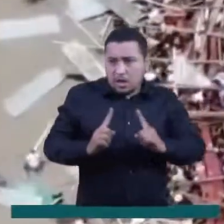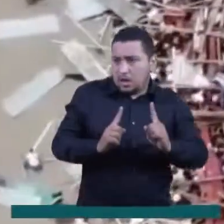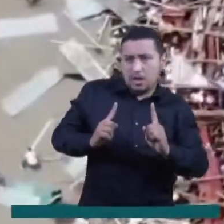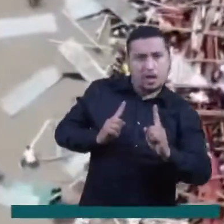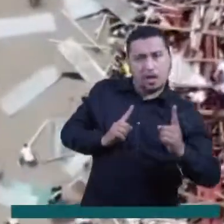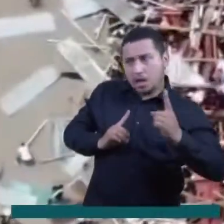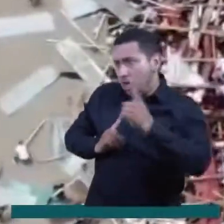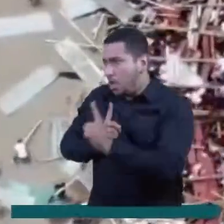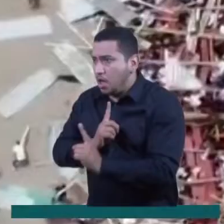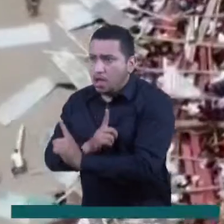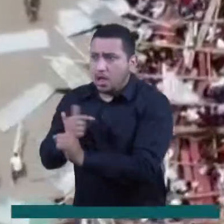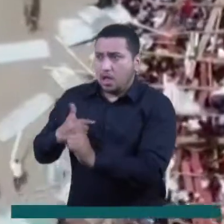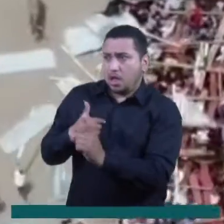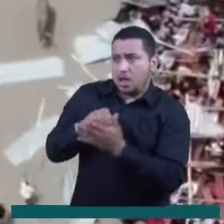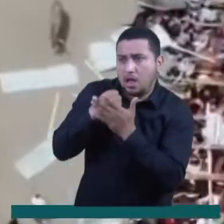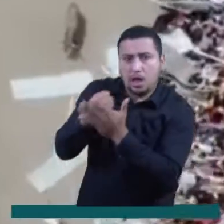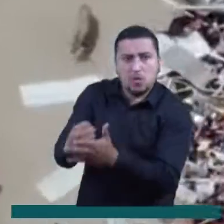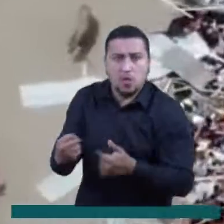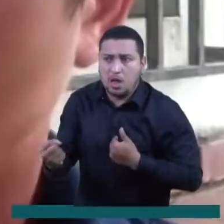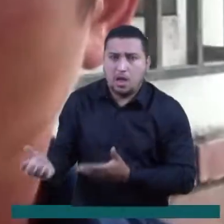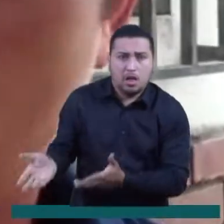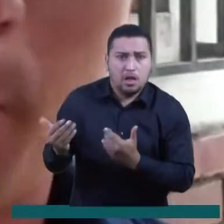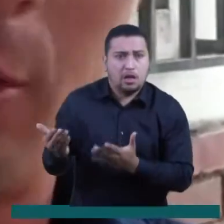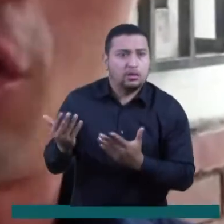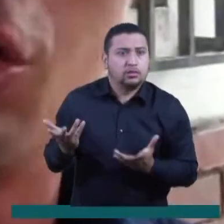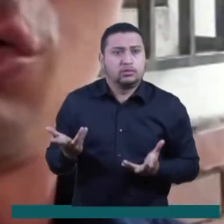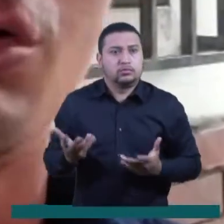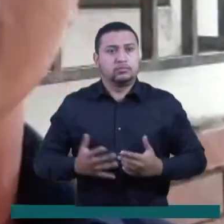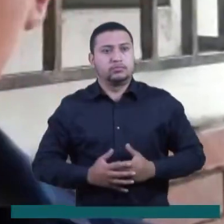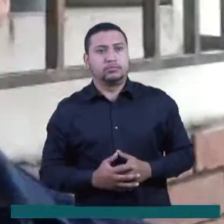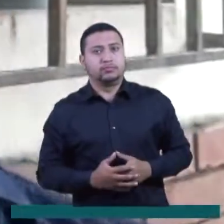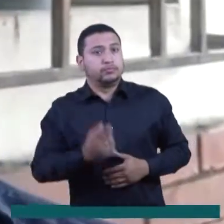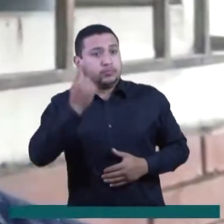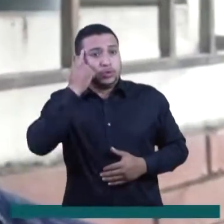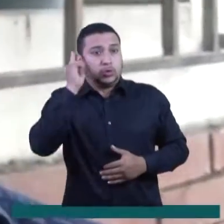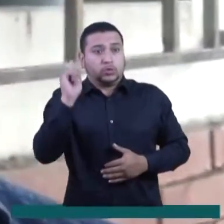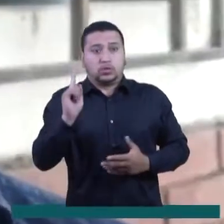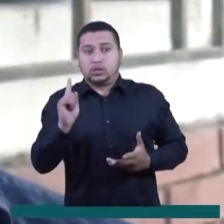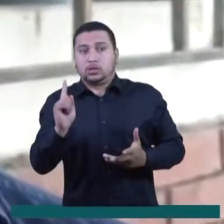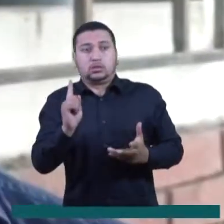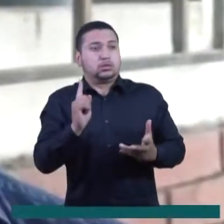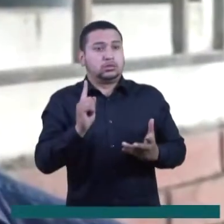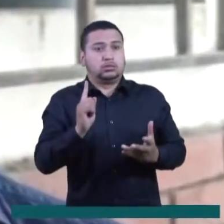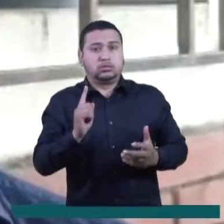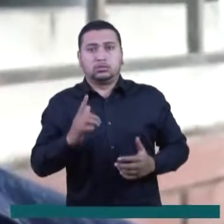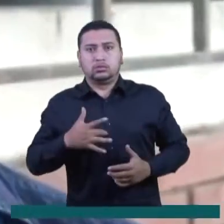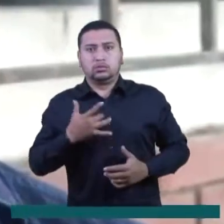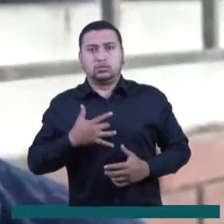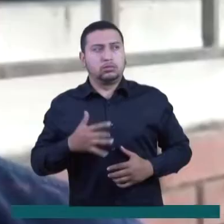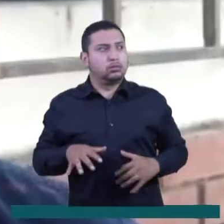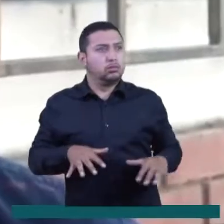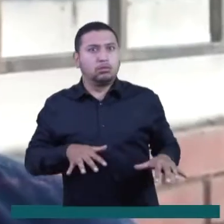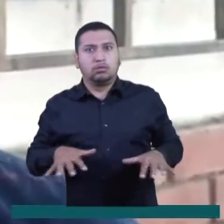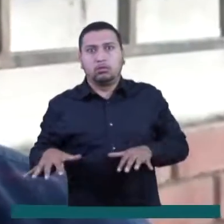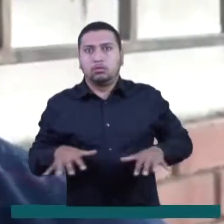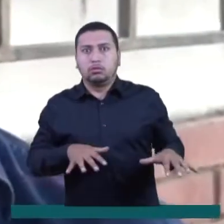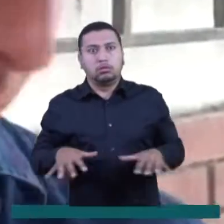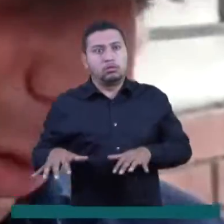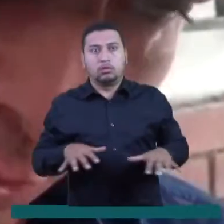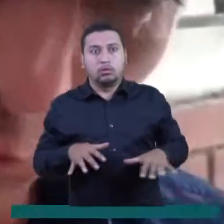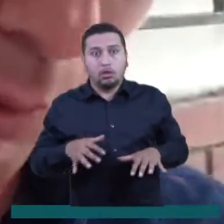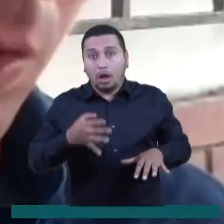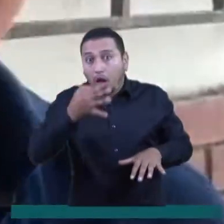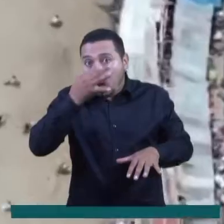infructuosamente salvar la vida de algunos espectadores. De un momento a otro sentimos que estaba temblando, pero